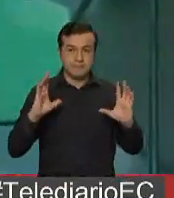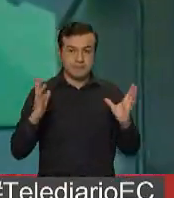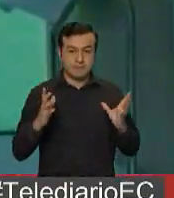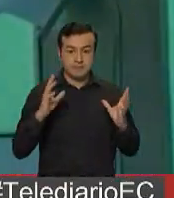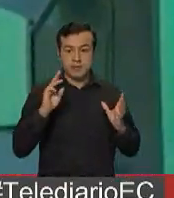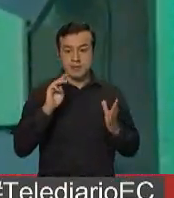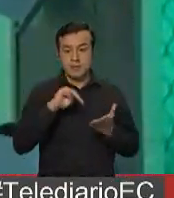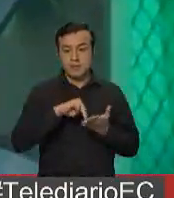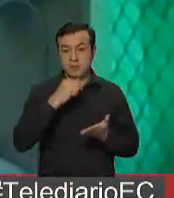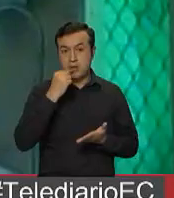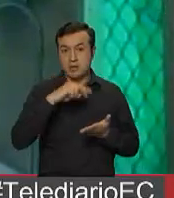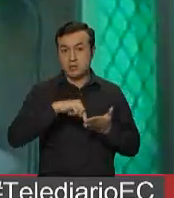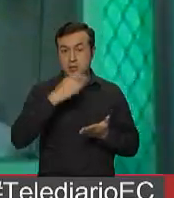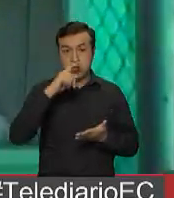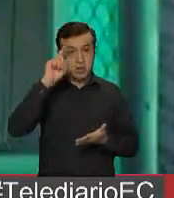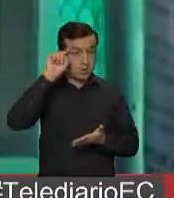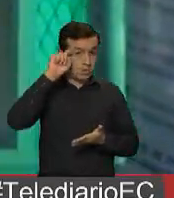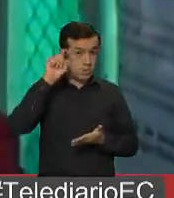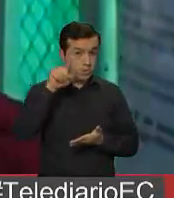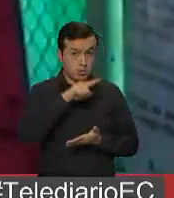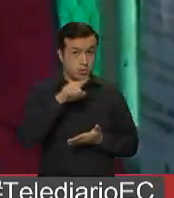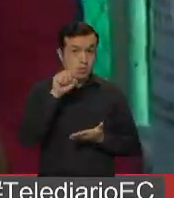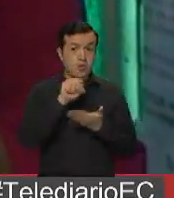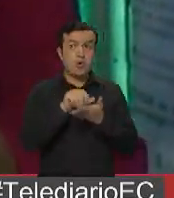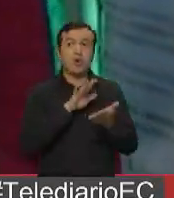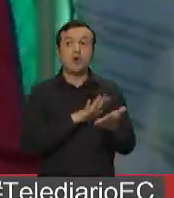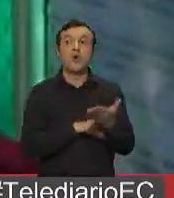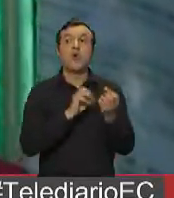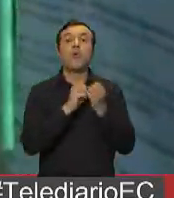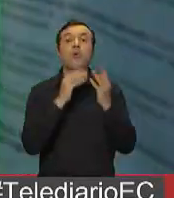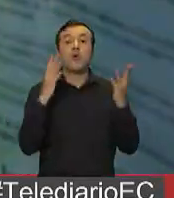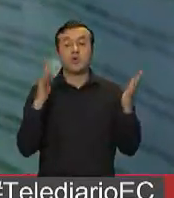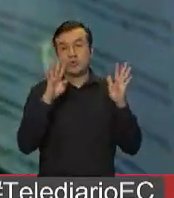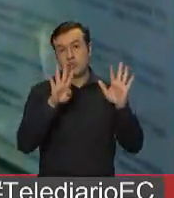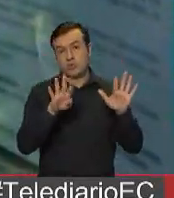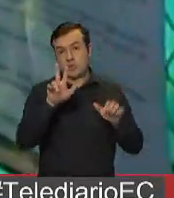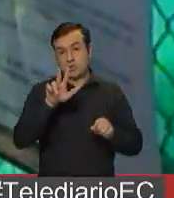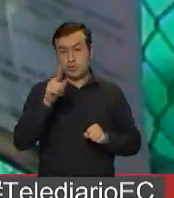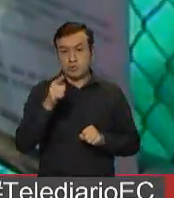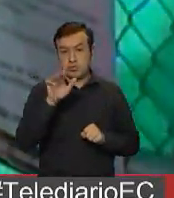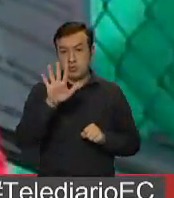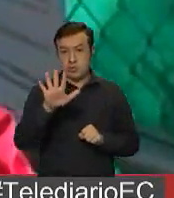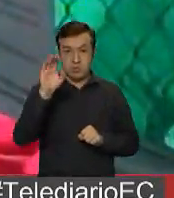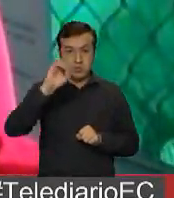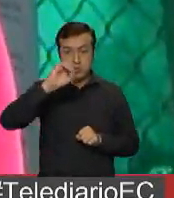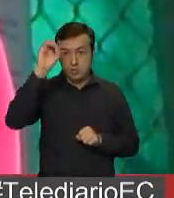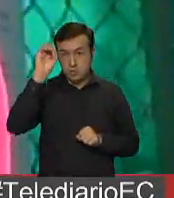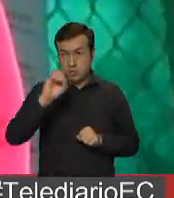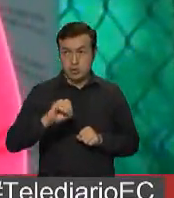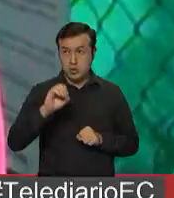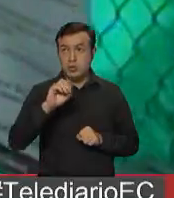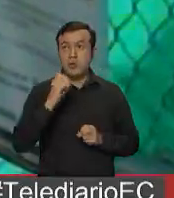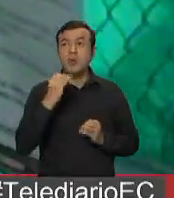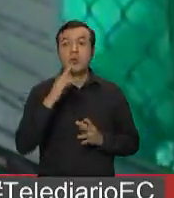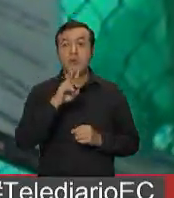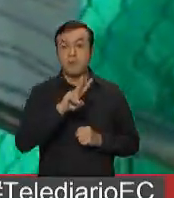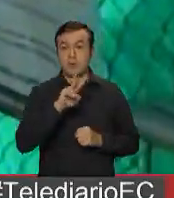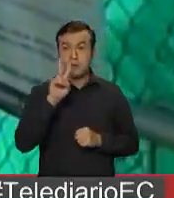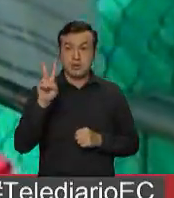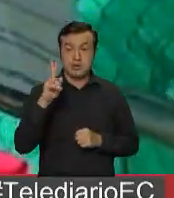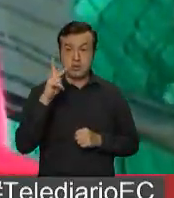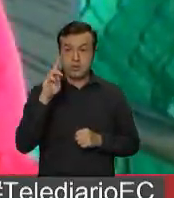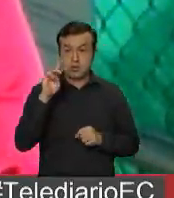La Magdalena. Recuerden que este proyecto registra un avance del 93.5%. Son 22 kilómetros